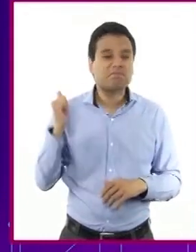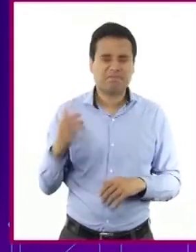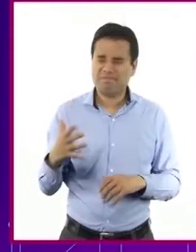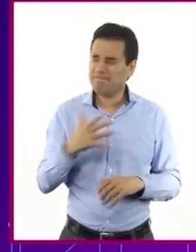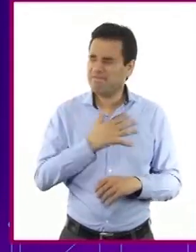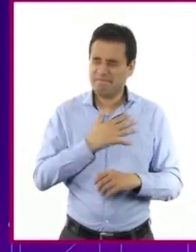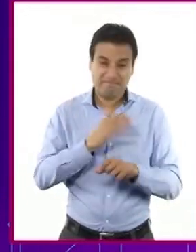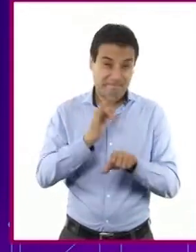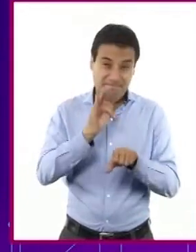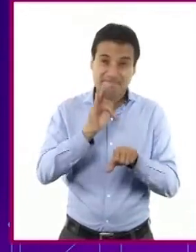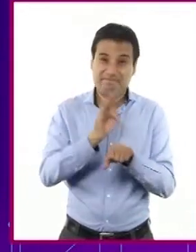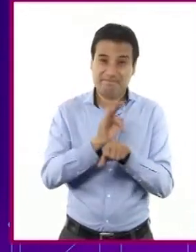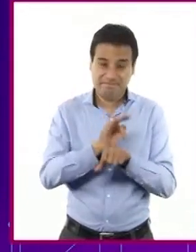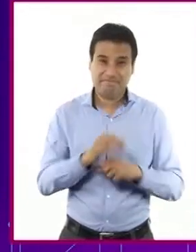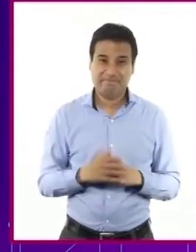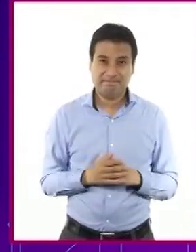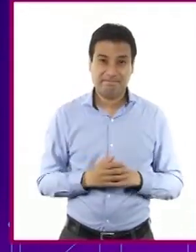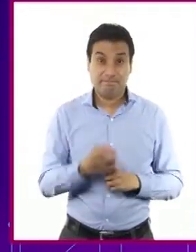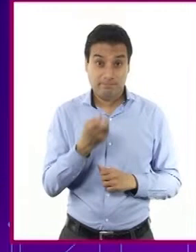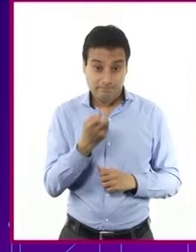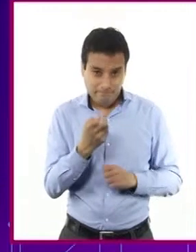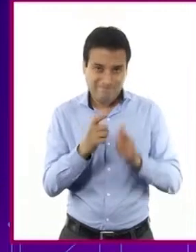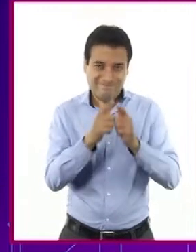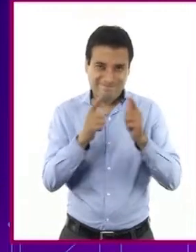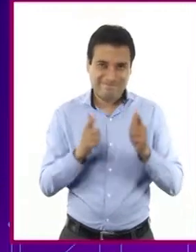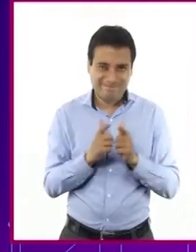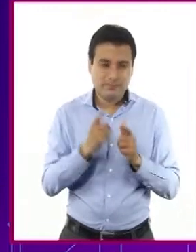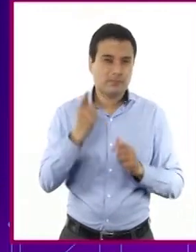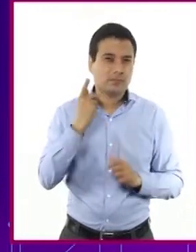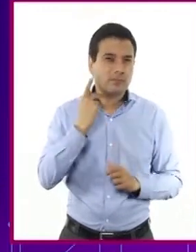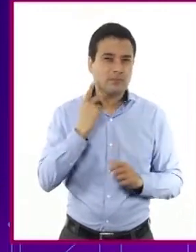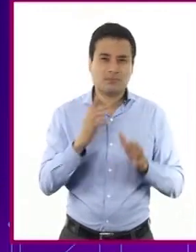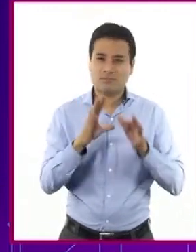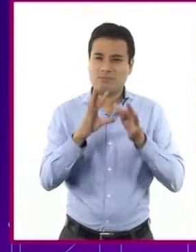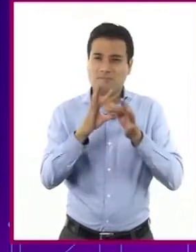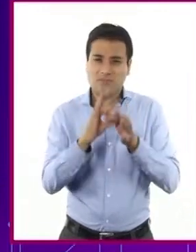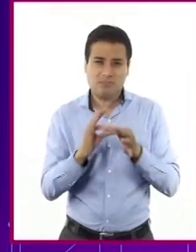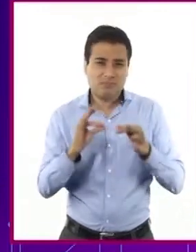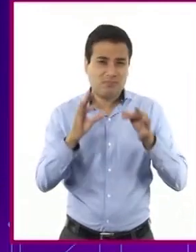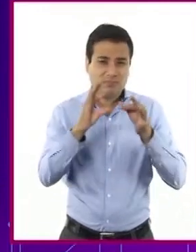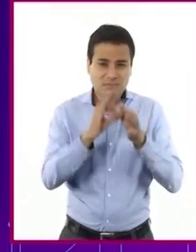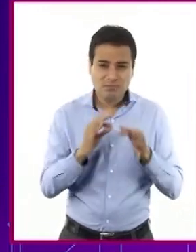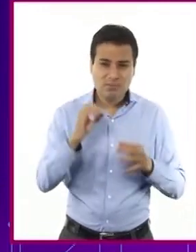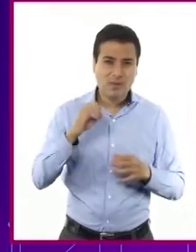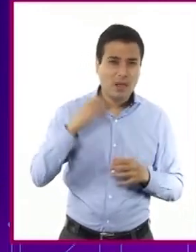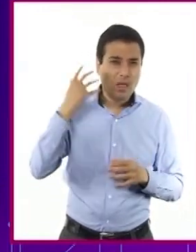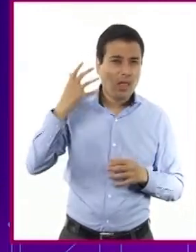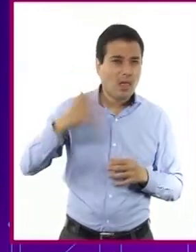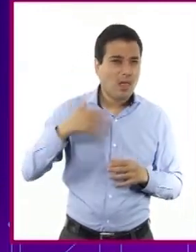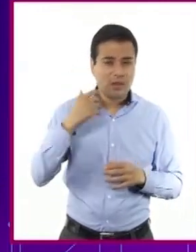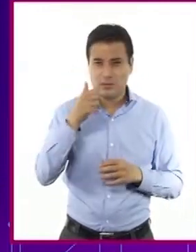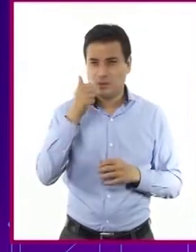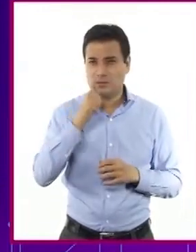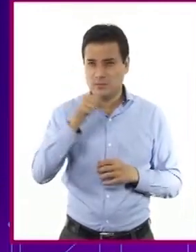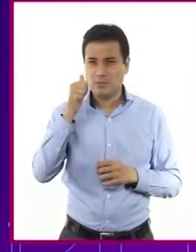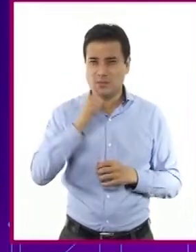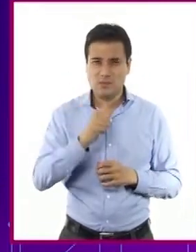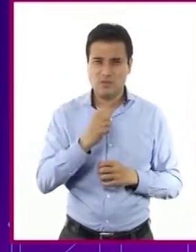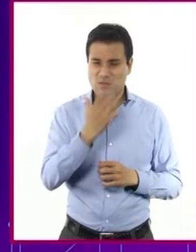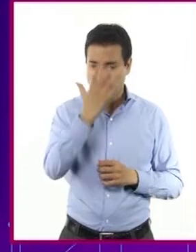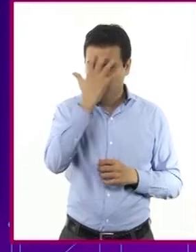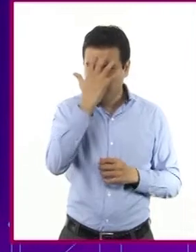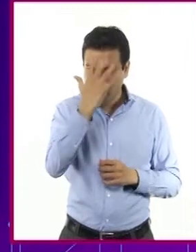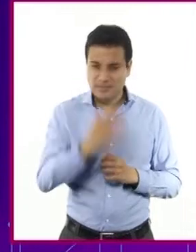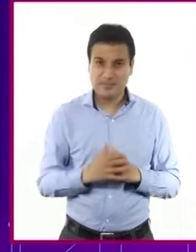este partido con un discurso duro en donde señaló que en